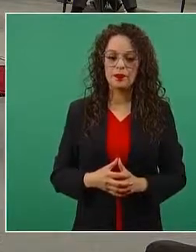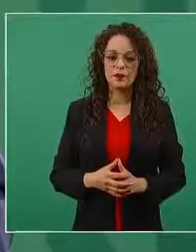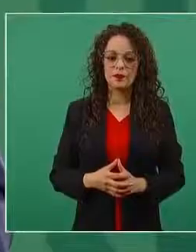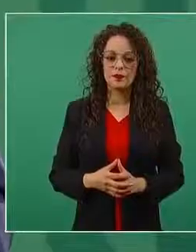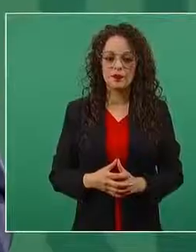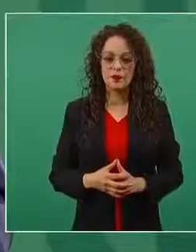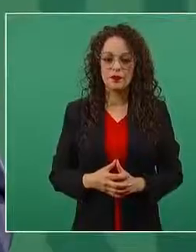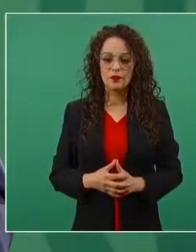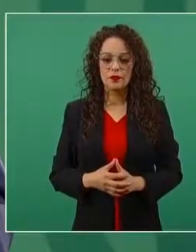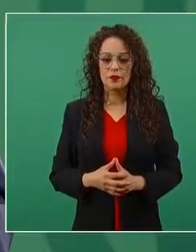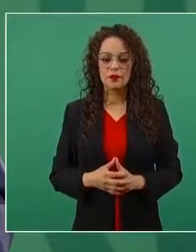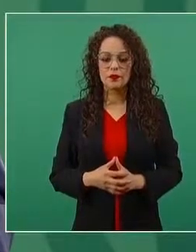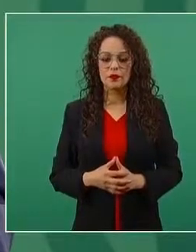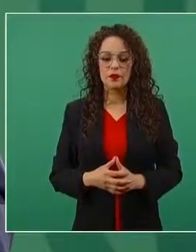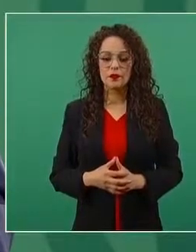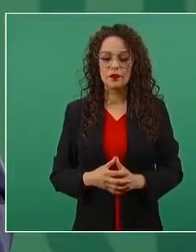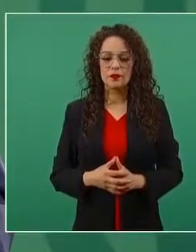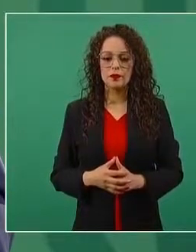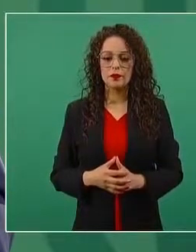podríamos